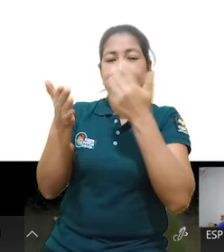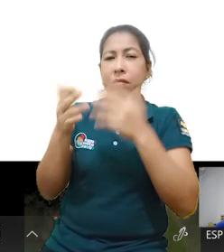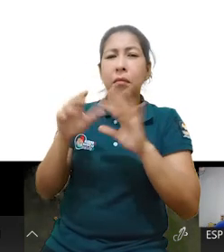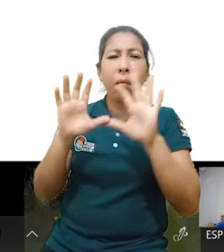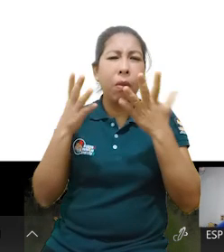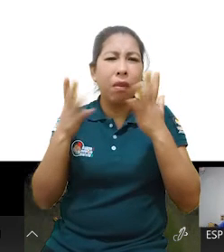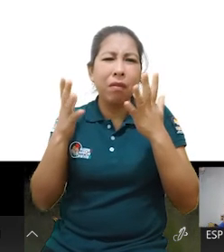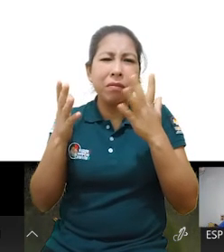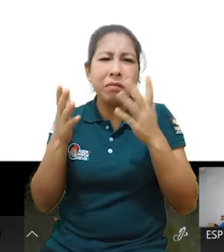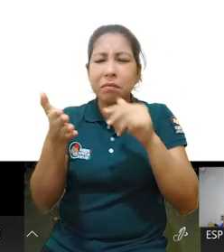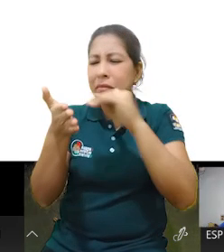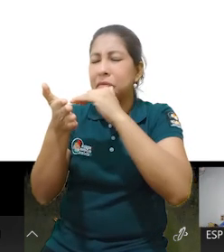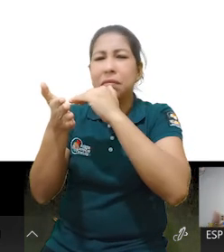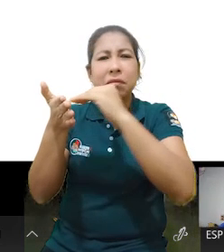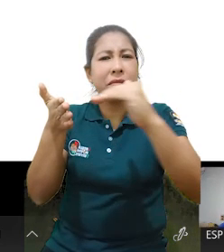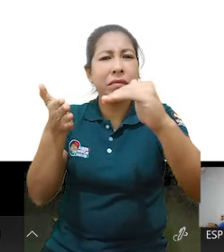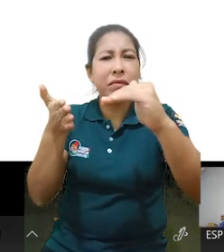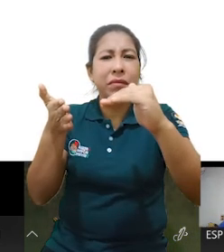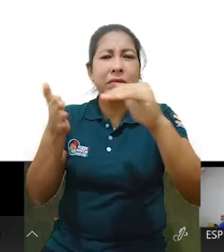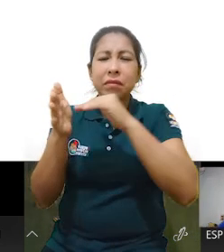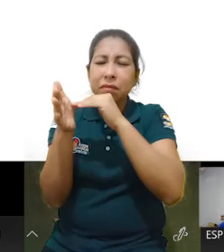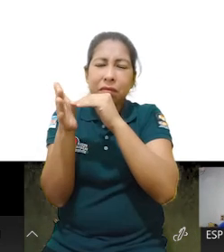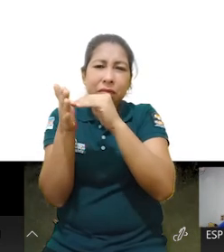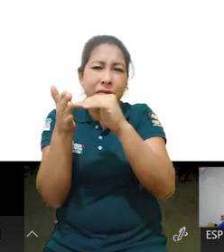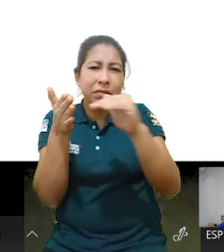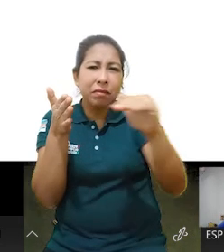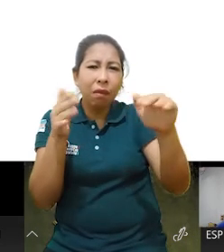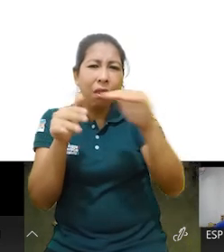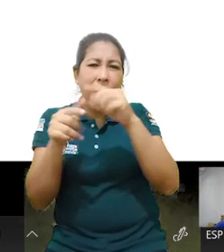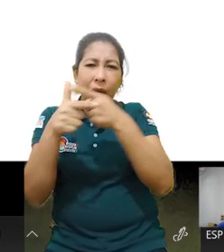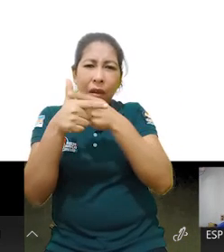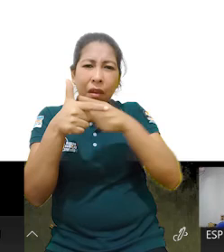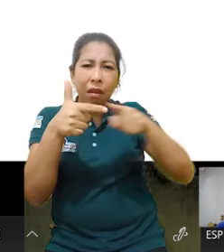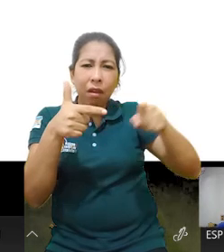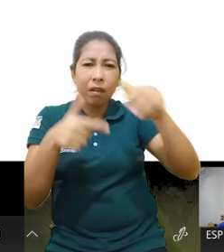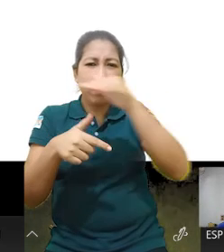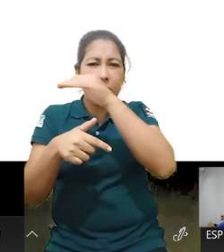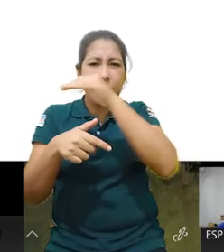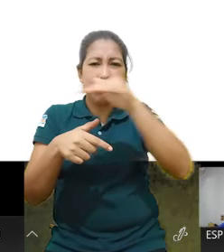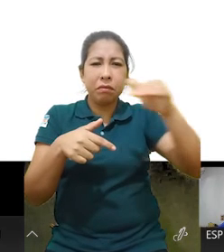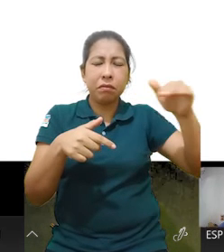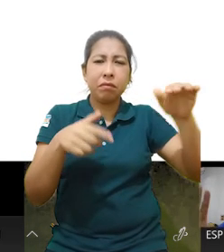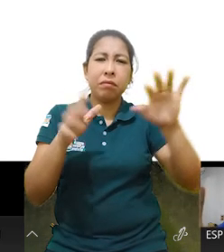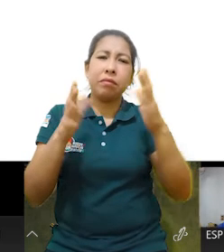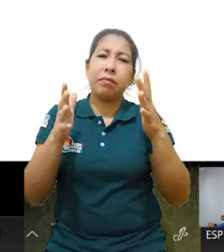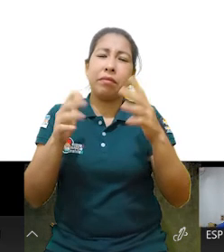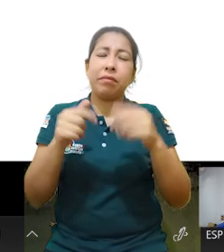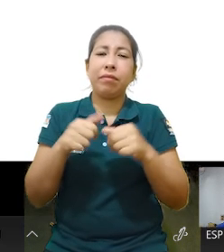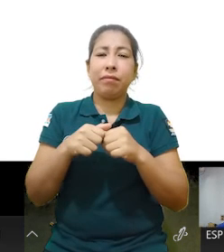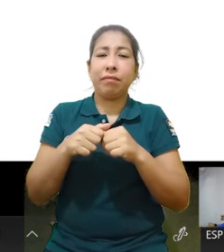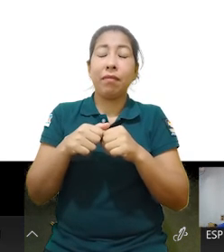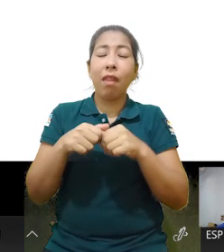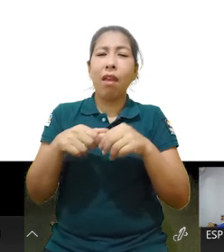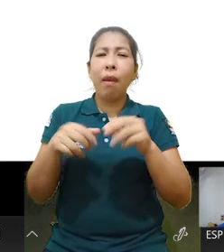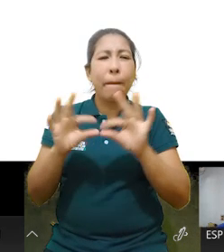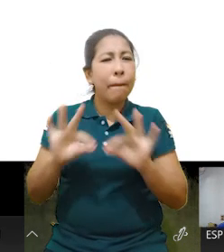Cuando en mi calculadora no tengo la línea de fracción expresa que se expande mientras voy escribiendo, es importante atrapar el numerador